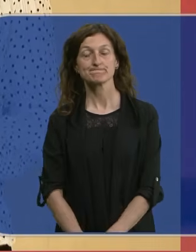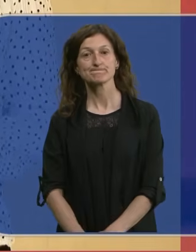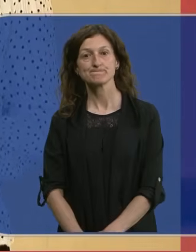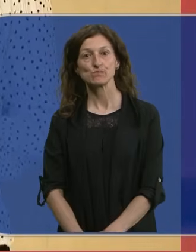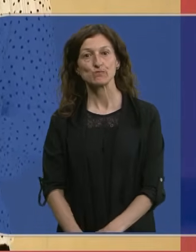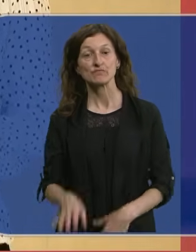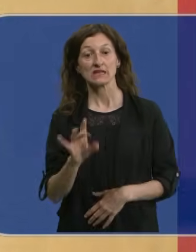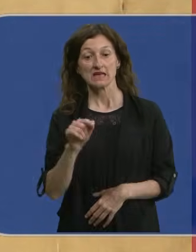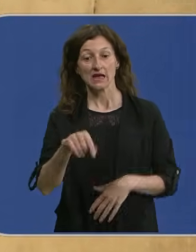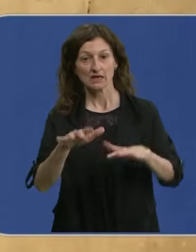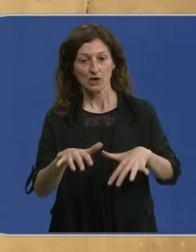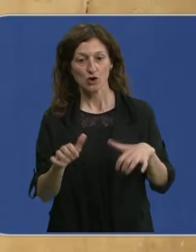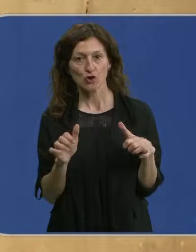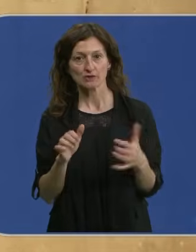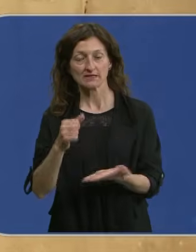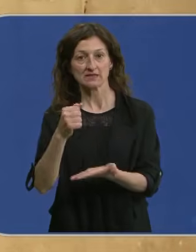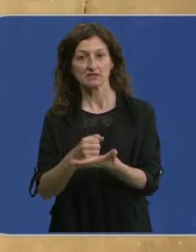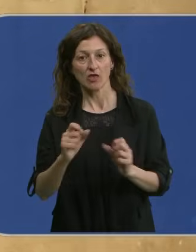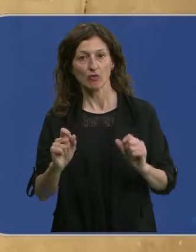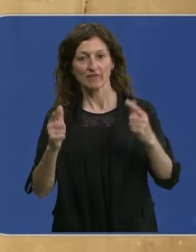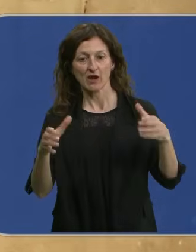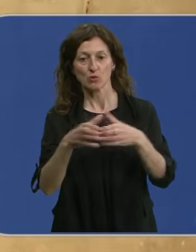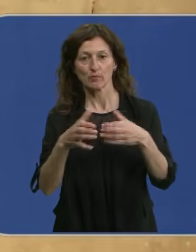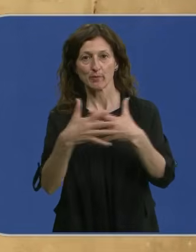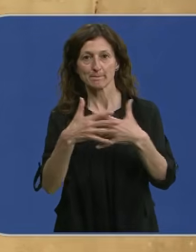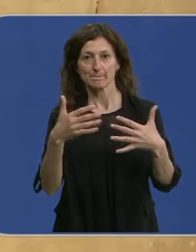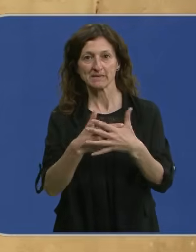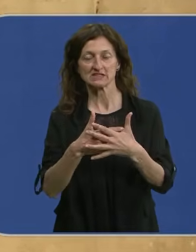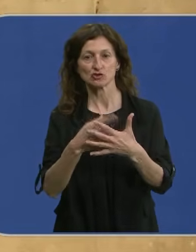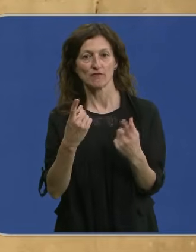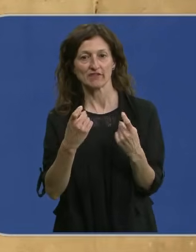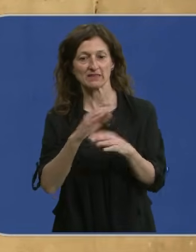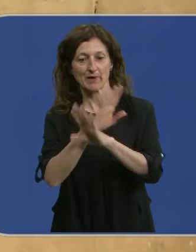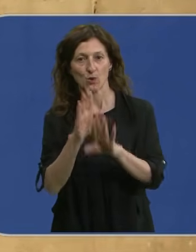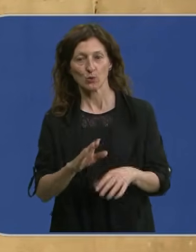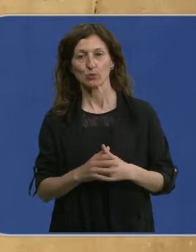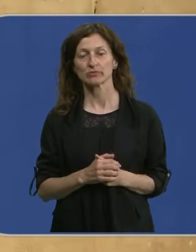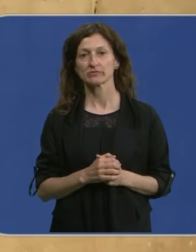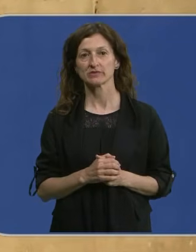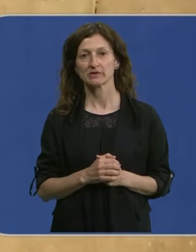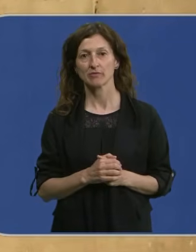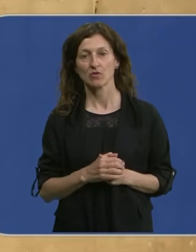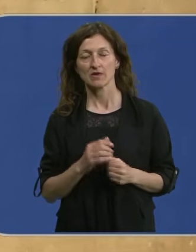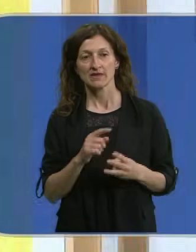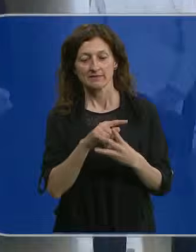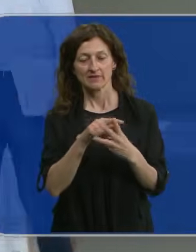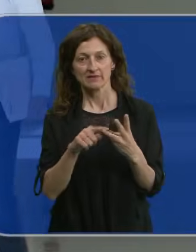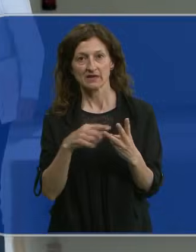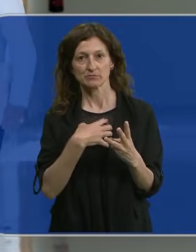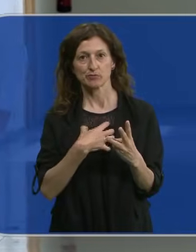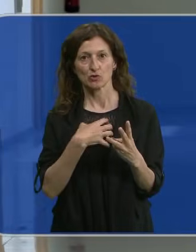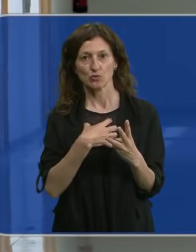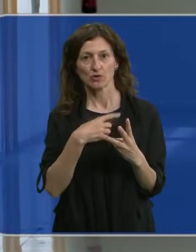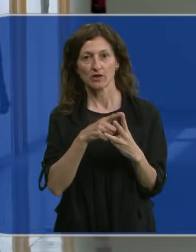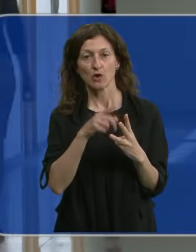Sí, hoy mismo aquí en las Cortes se ha registrado oficialmente el grupo mixto, el único que quedaba por hacerlo y que estará formado por 3